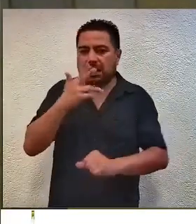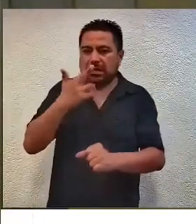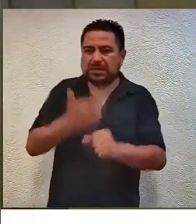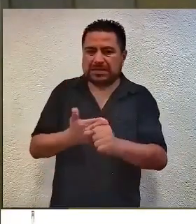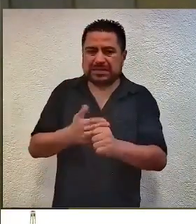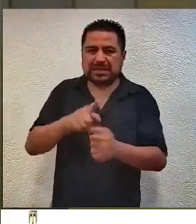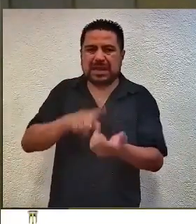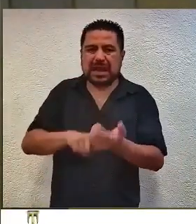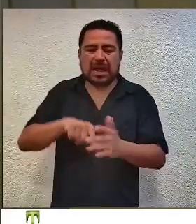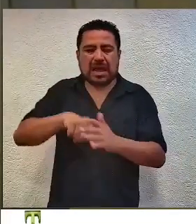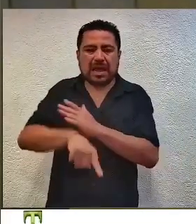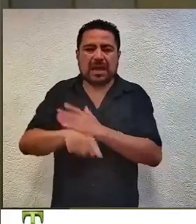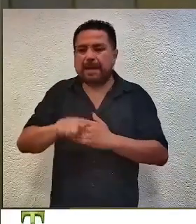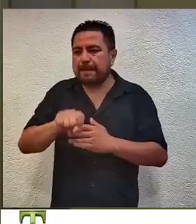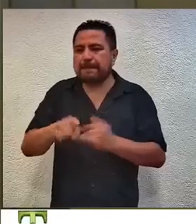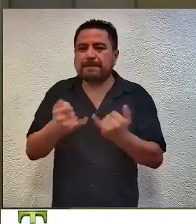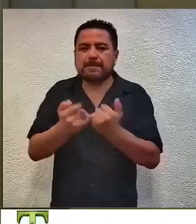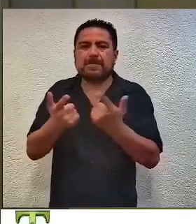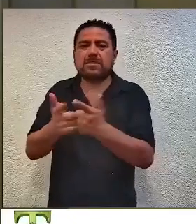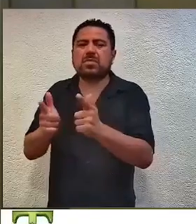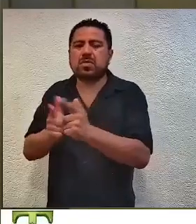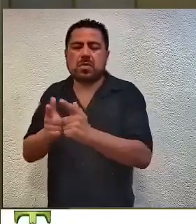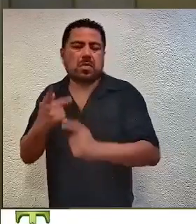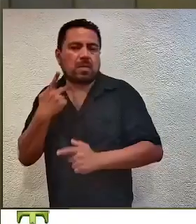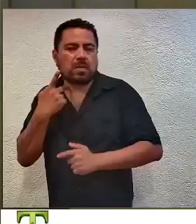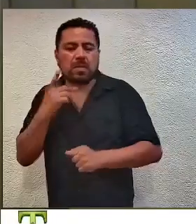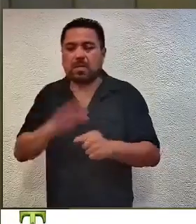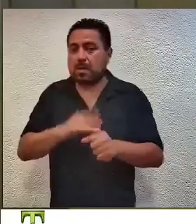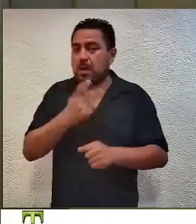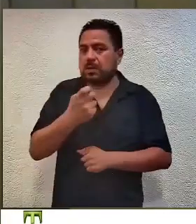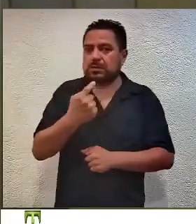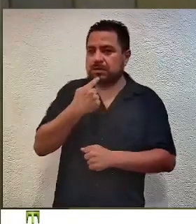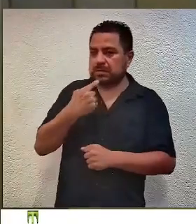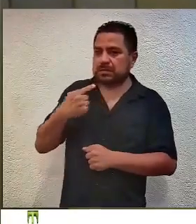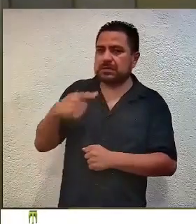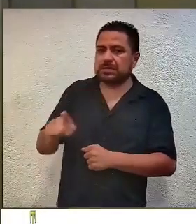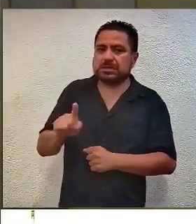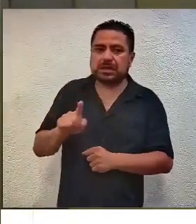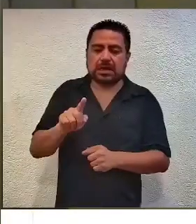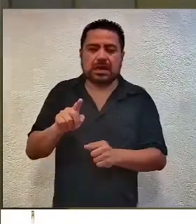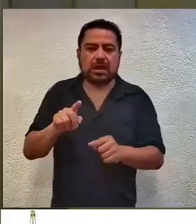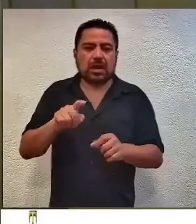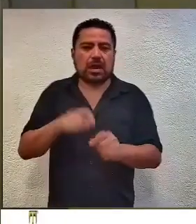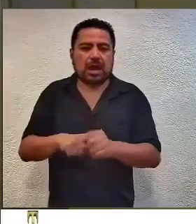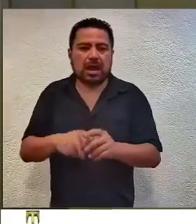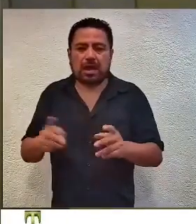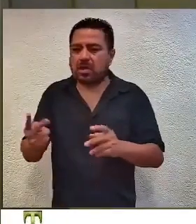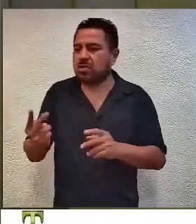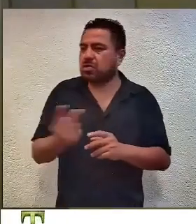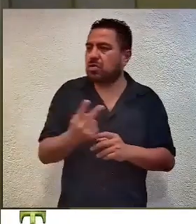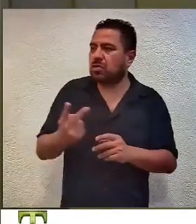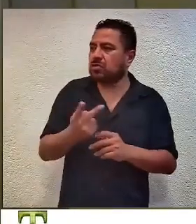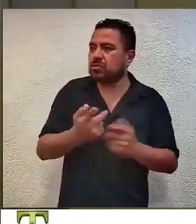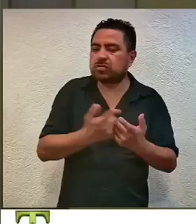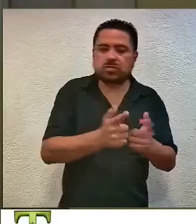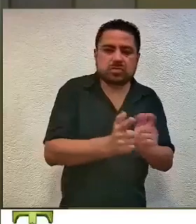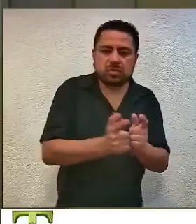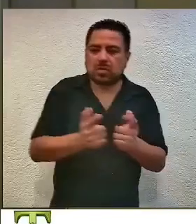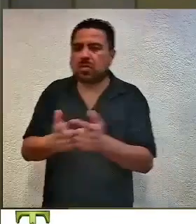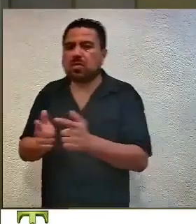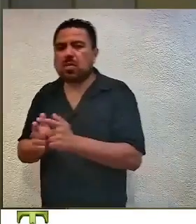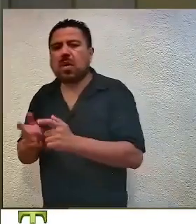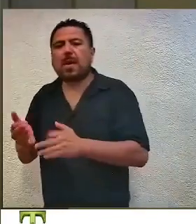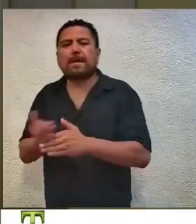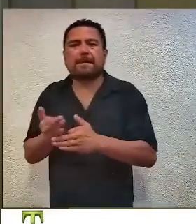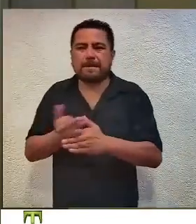popular de ese mismo partido. Por eso es que la denuncia es entre militantes de partido político,